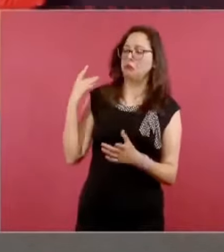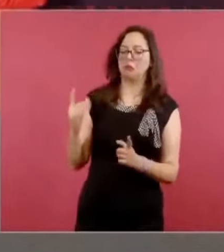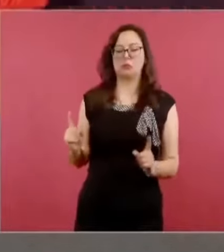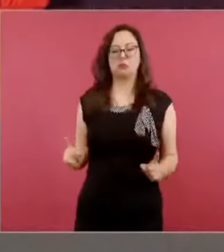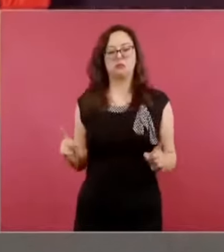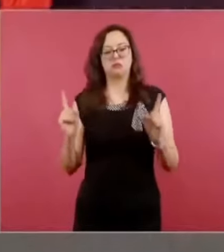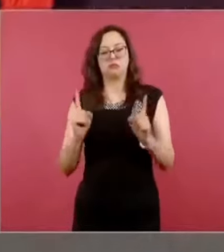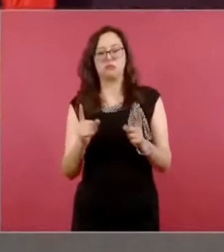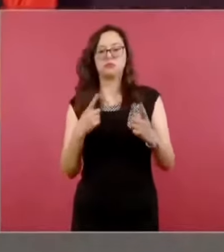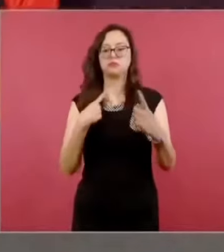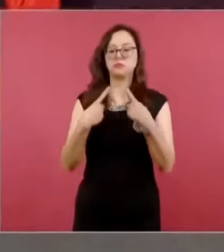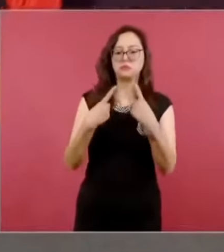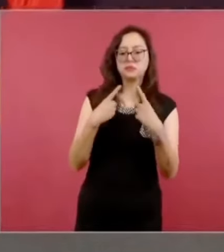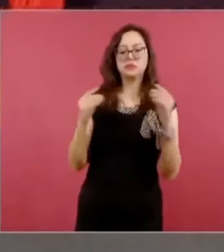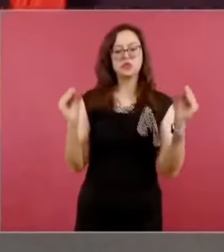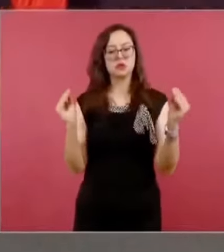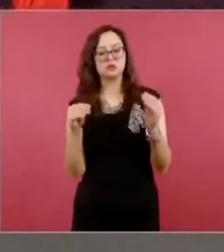hay